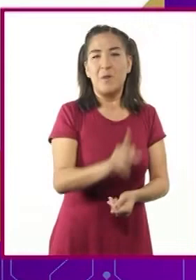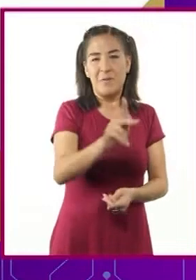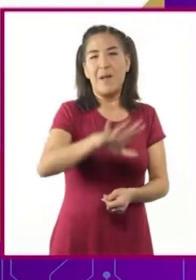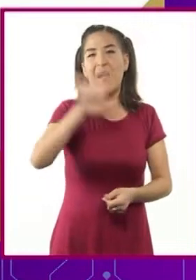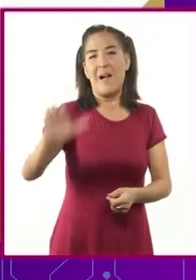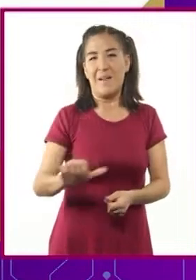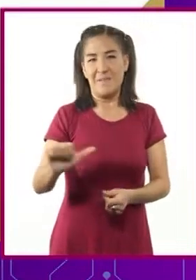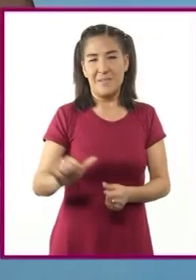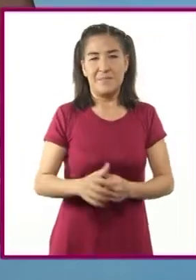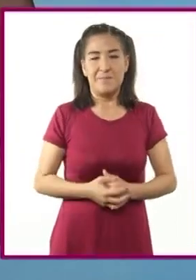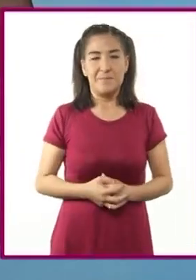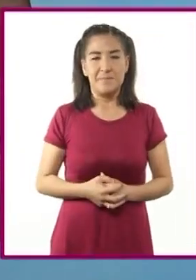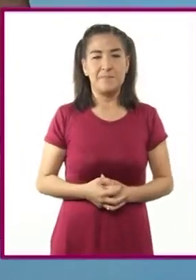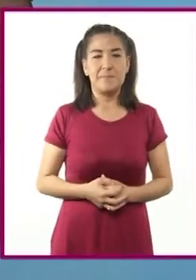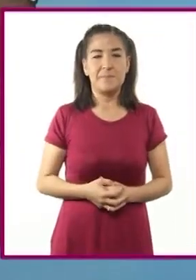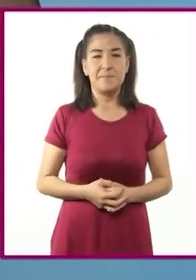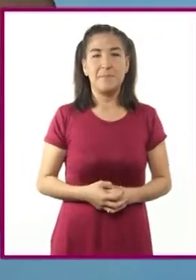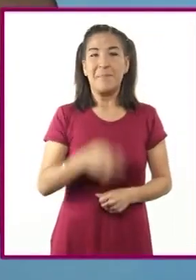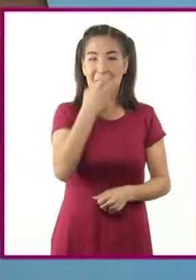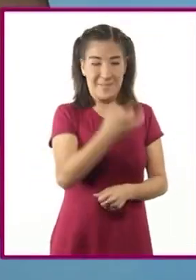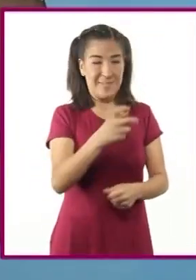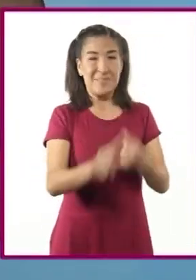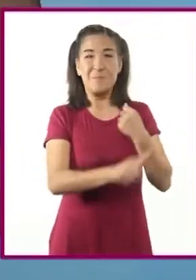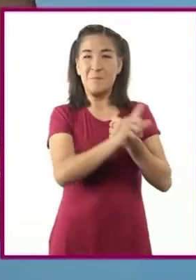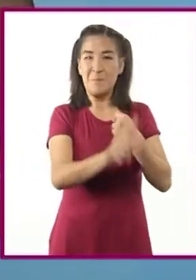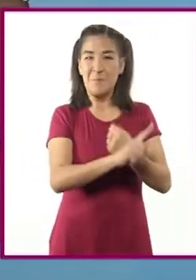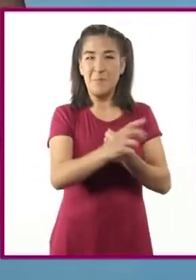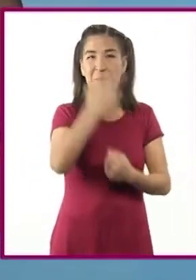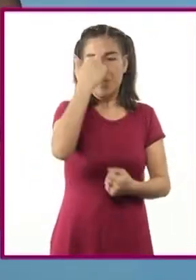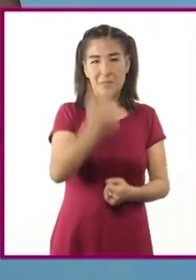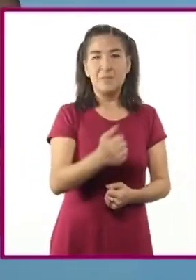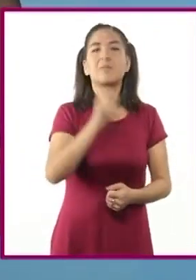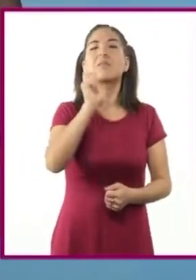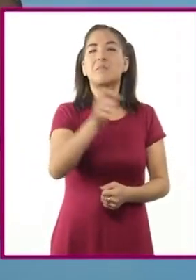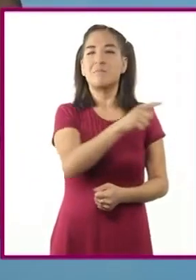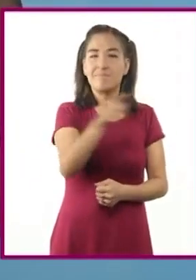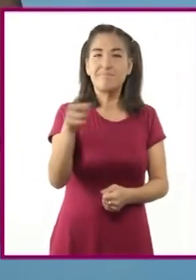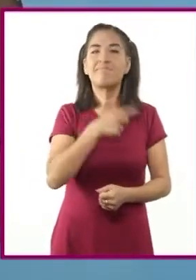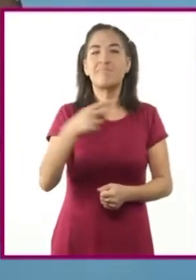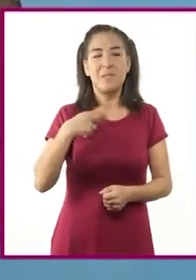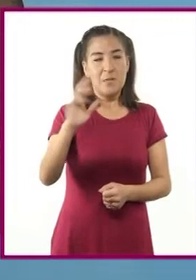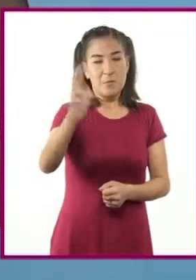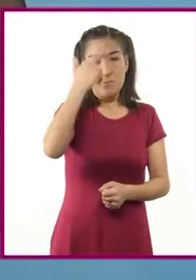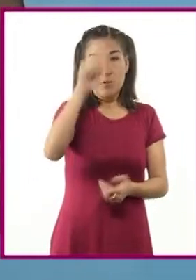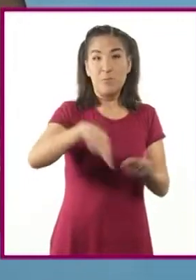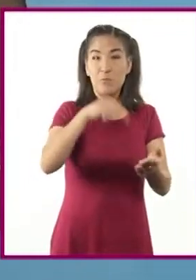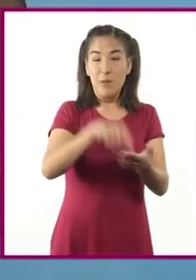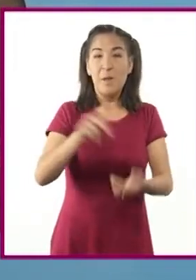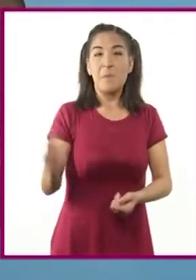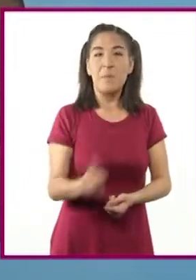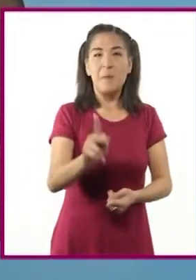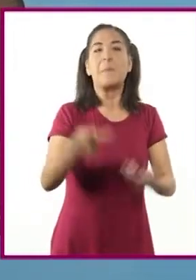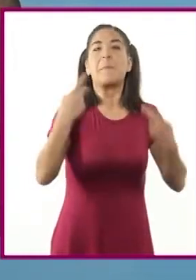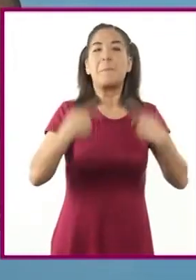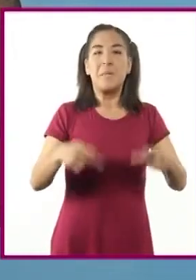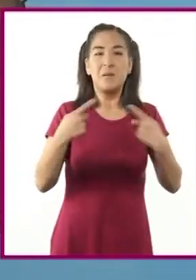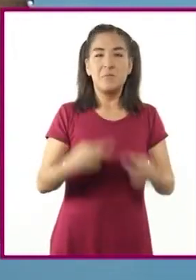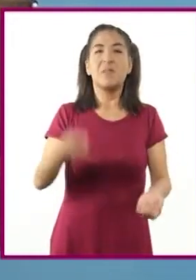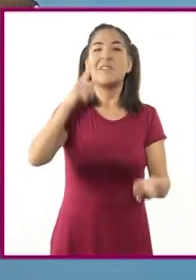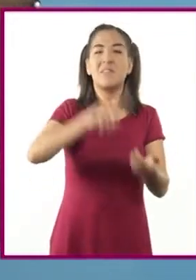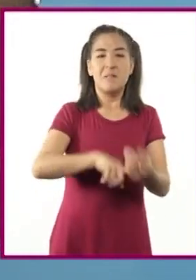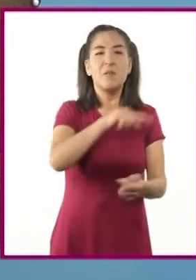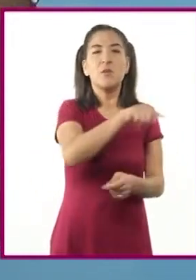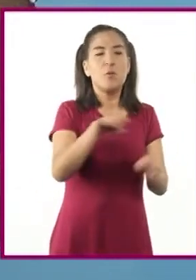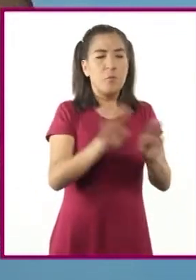africanos. Frente a esta situación, recordemos que en los espacios rurales las personas transmiten